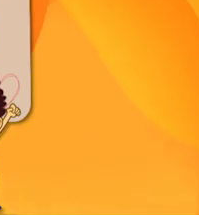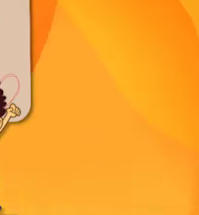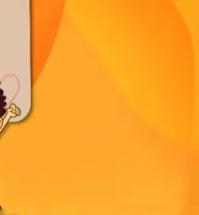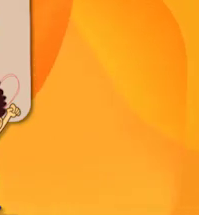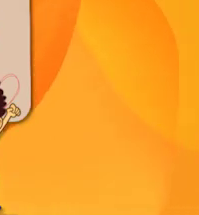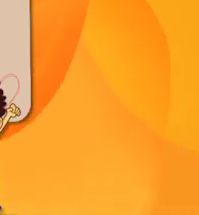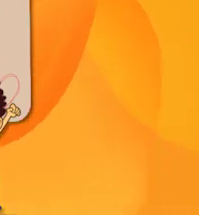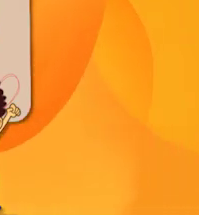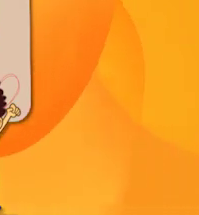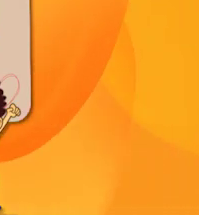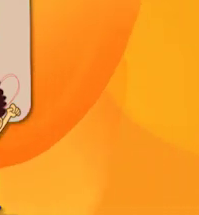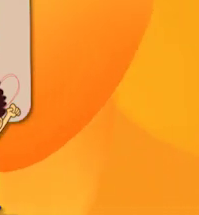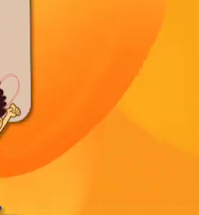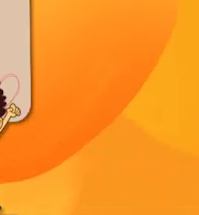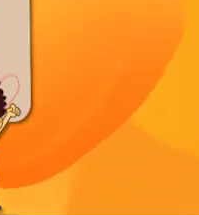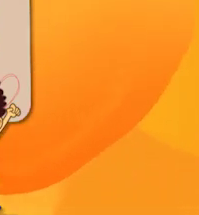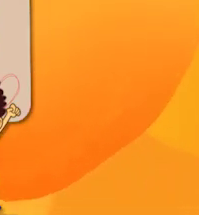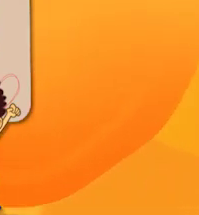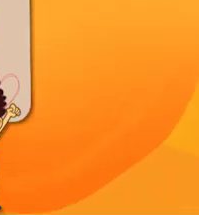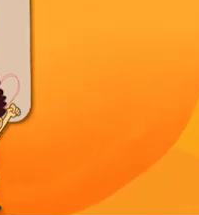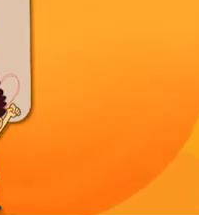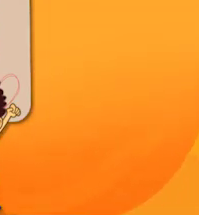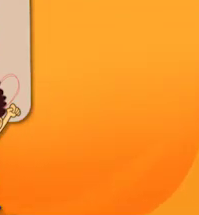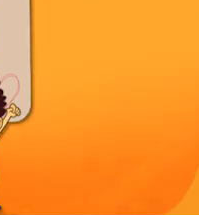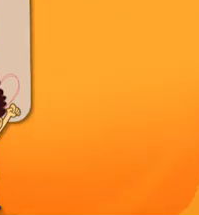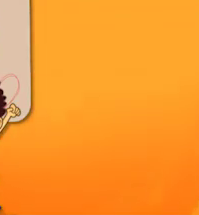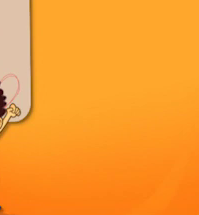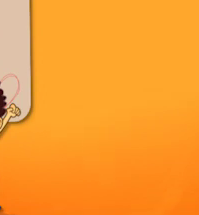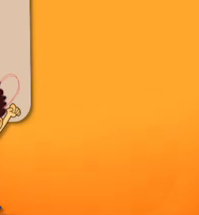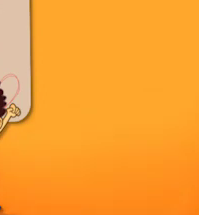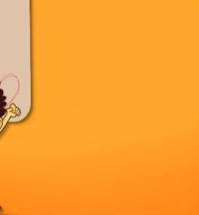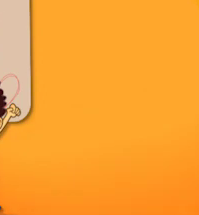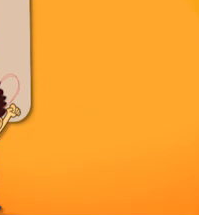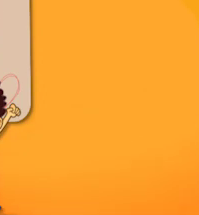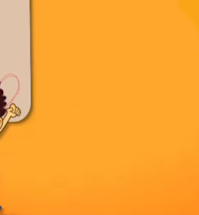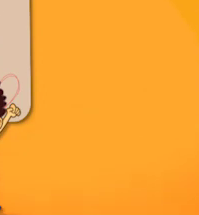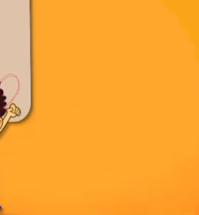yo me la llevé hasta mi papá, entonces...